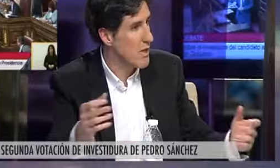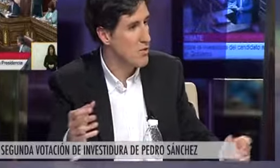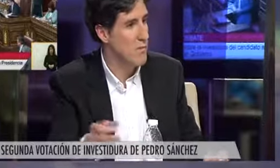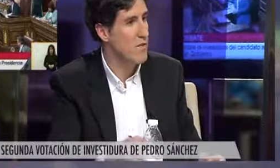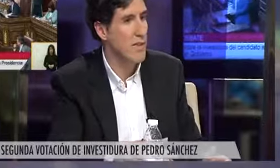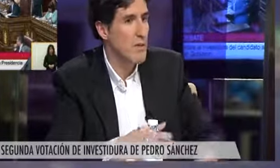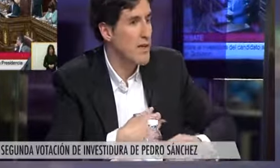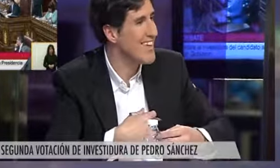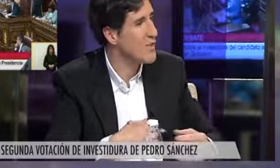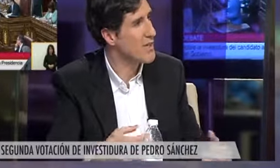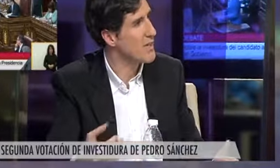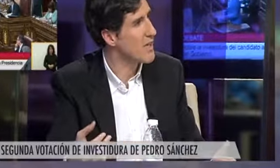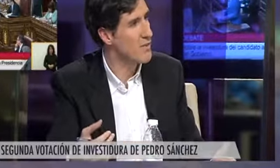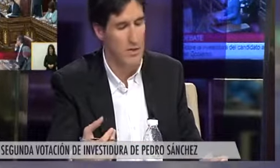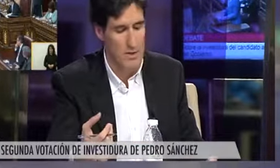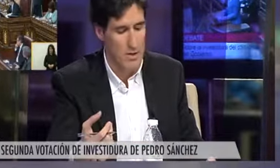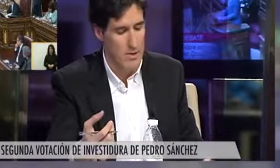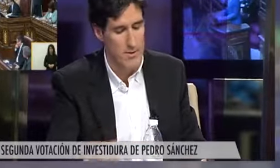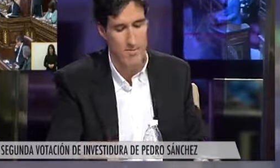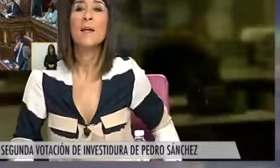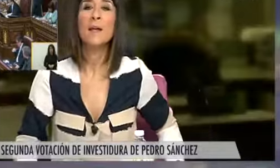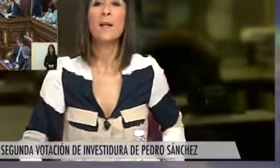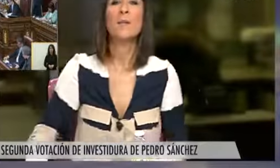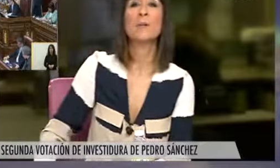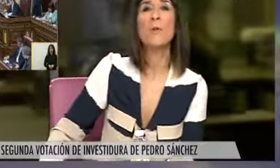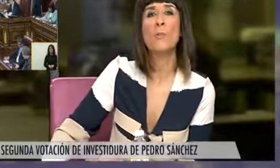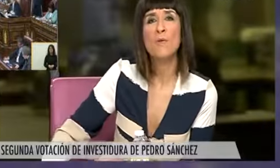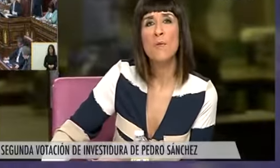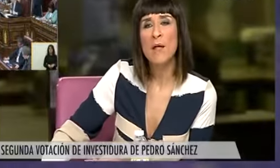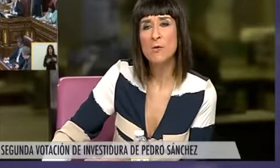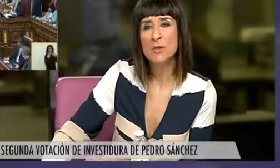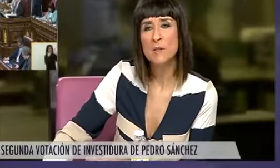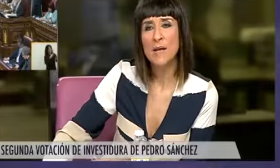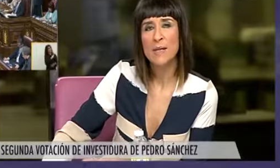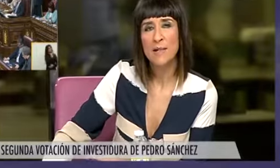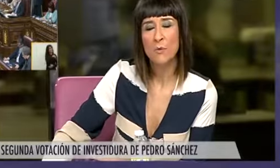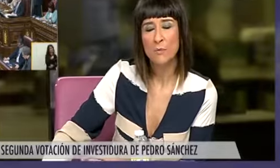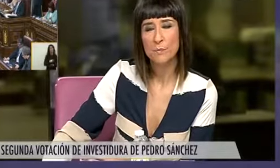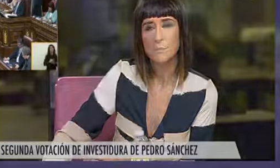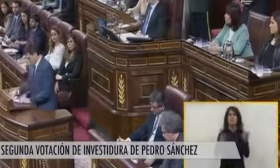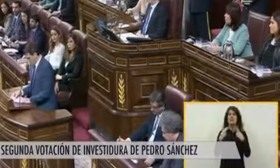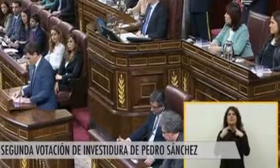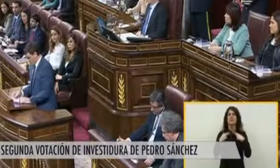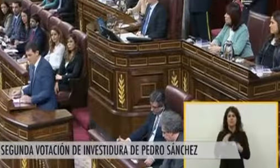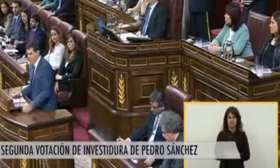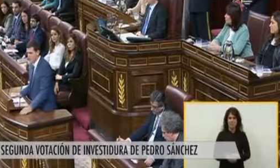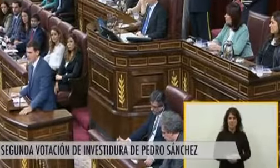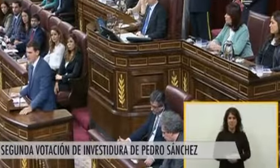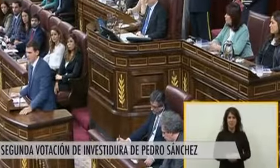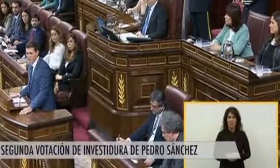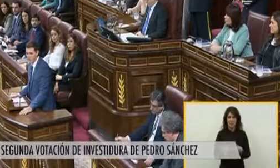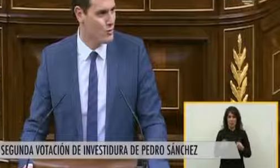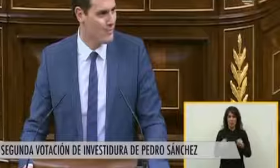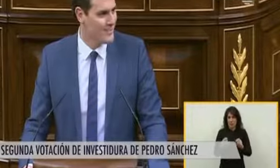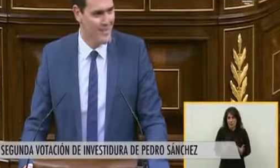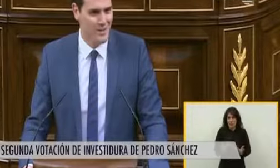pues es una cosa perfectamente intrascendente. Ver, Albert Rivera, el portavoz del Grupo de Ciudadanos, ya en el estrado. Bien, nosotros no sé si somos